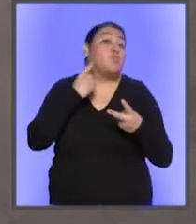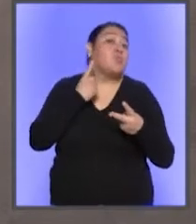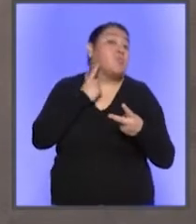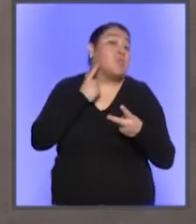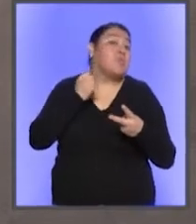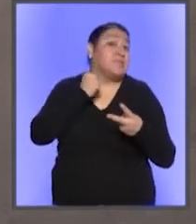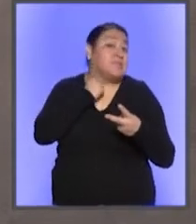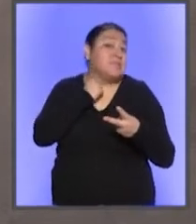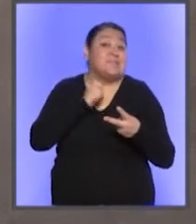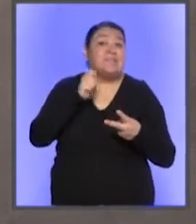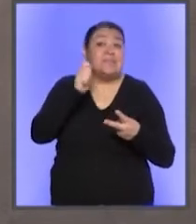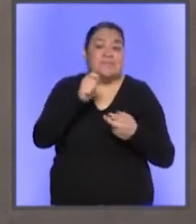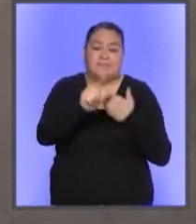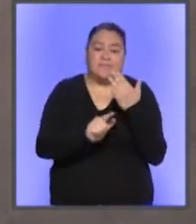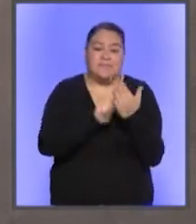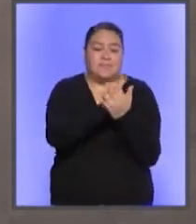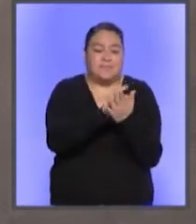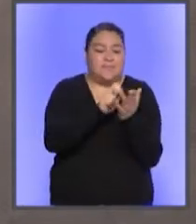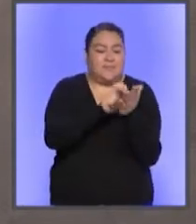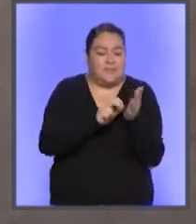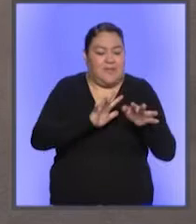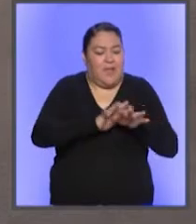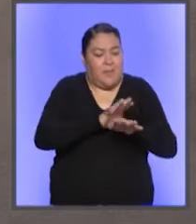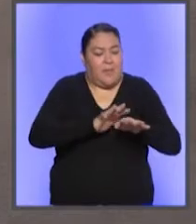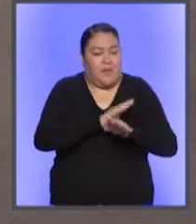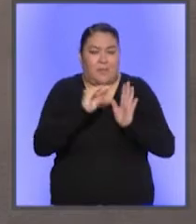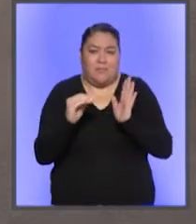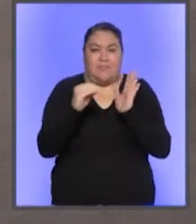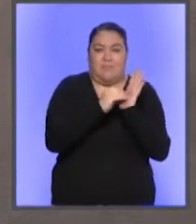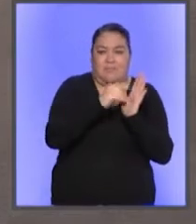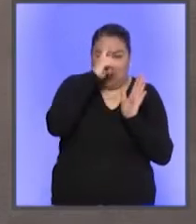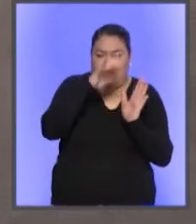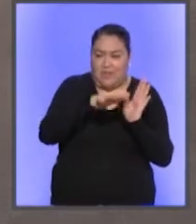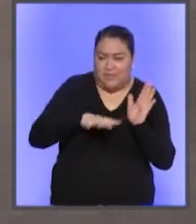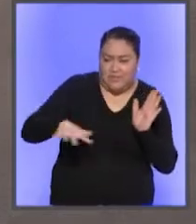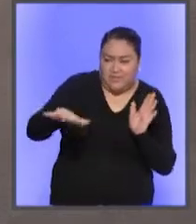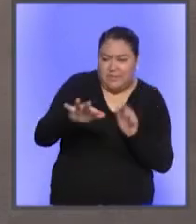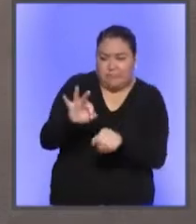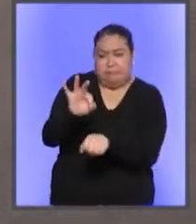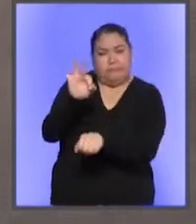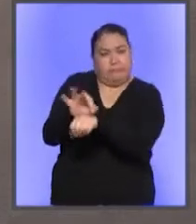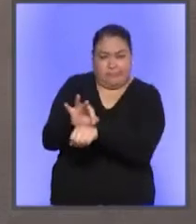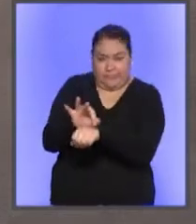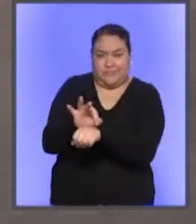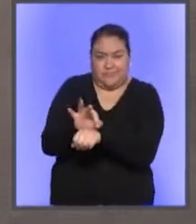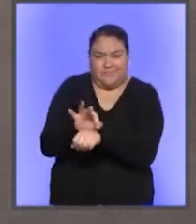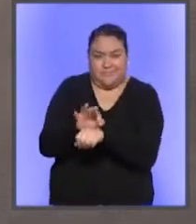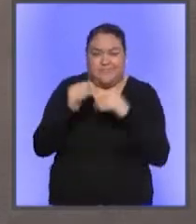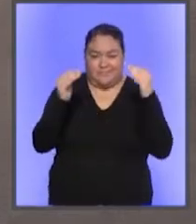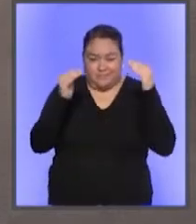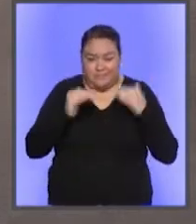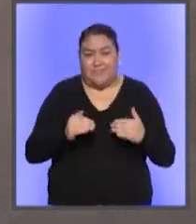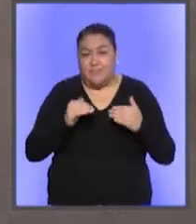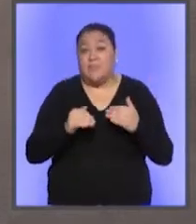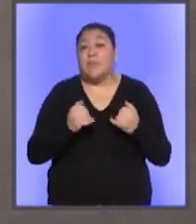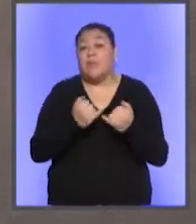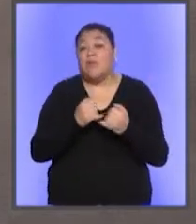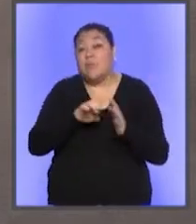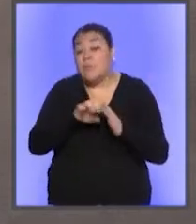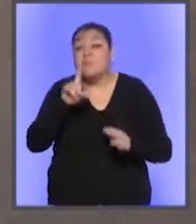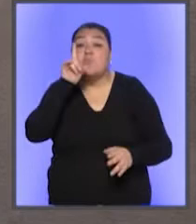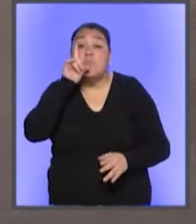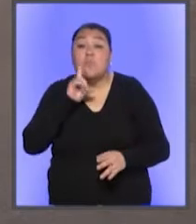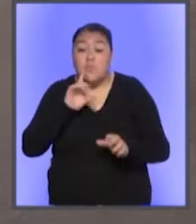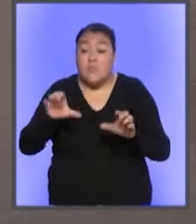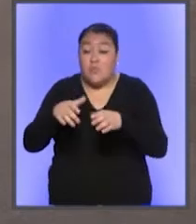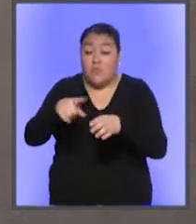como sabemos seguir reformando en pro de grupos en situación de vulnerabilidad como también hay cuestiones en